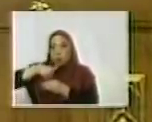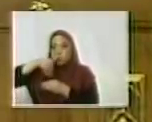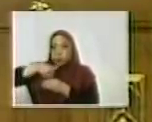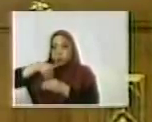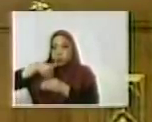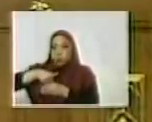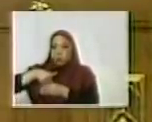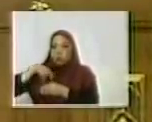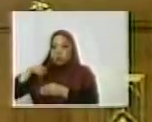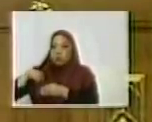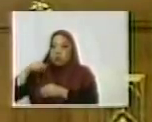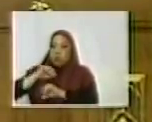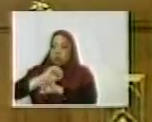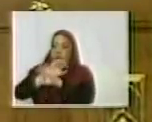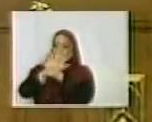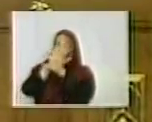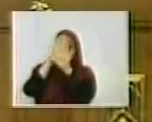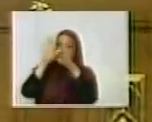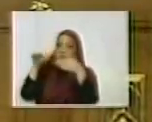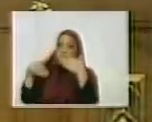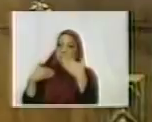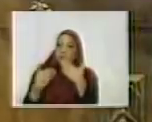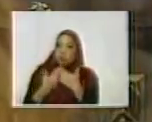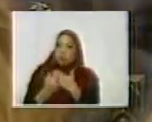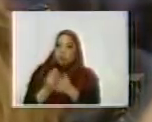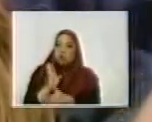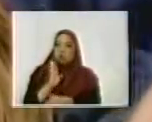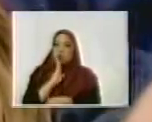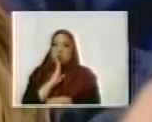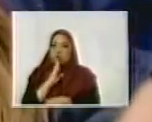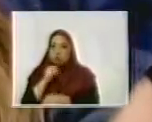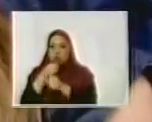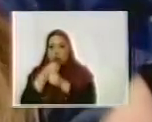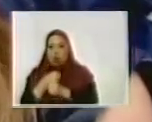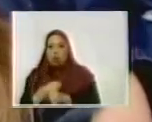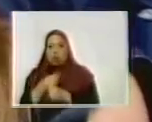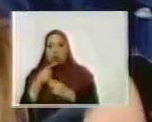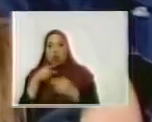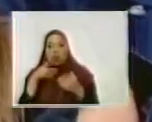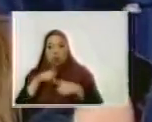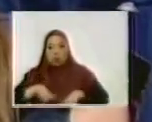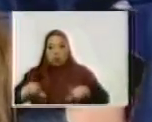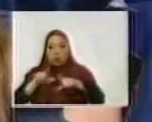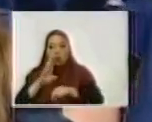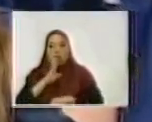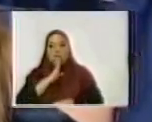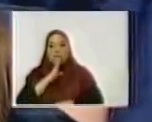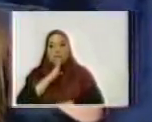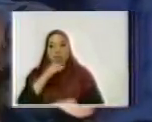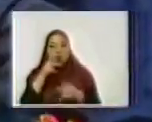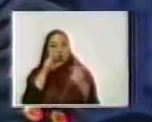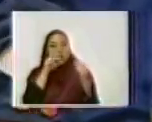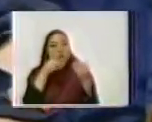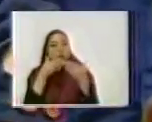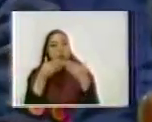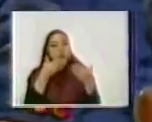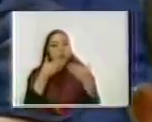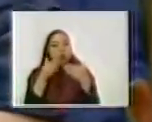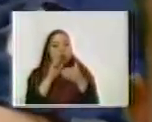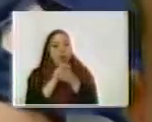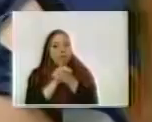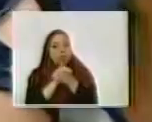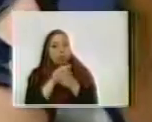Ya esta mañana estuvimos en la superintendencia un rato conversando con José Lit Ramírez, el